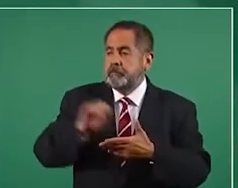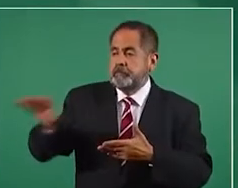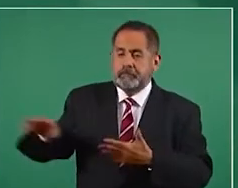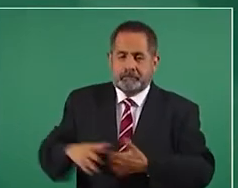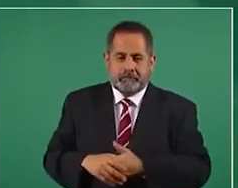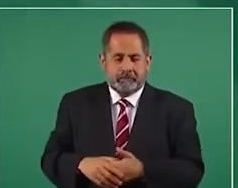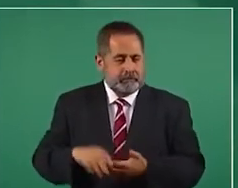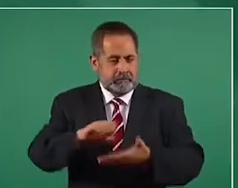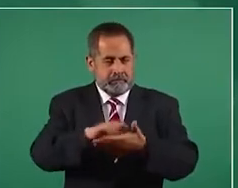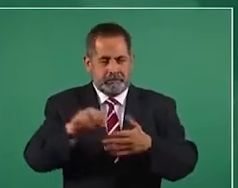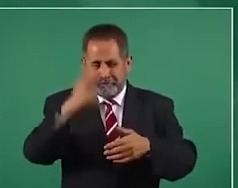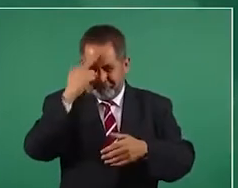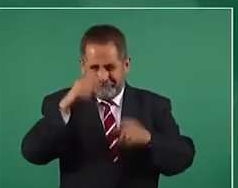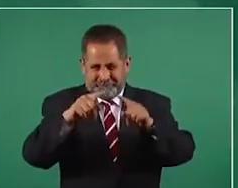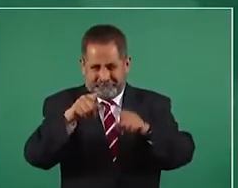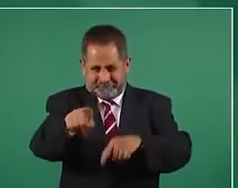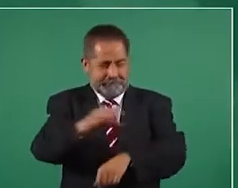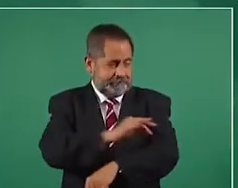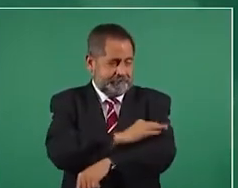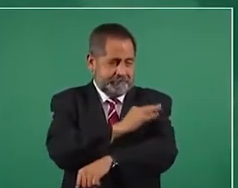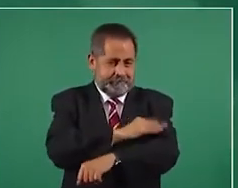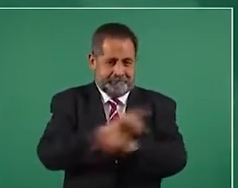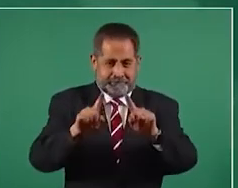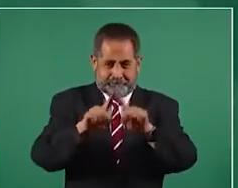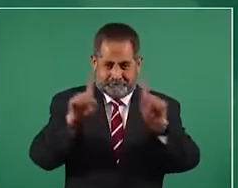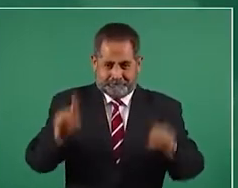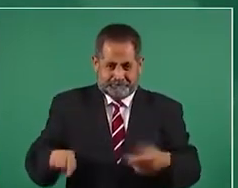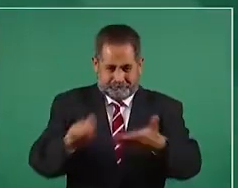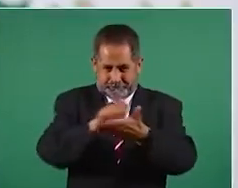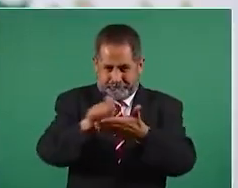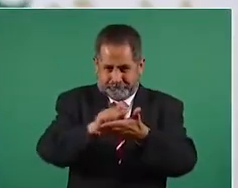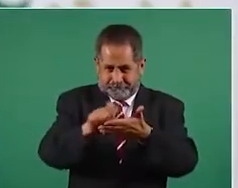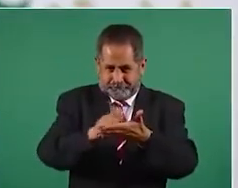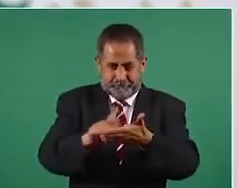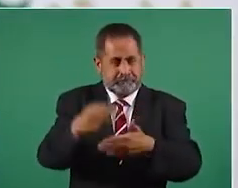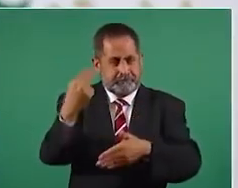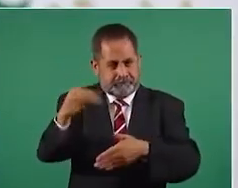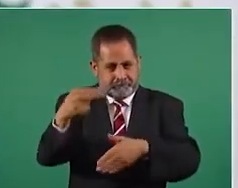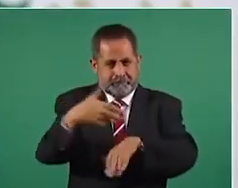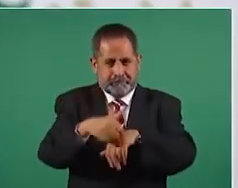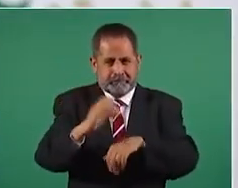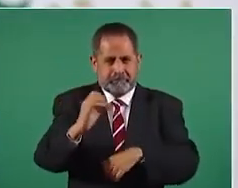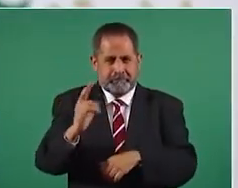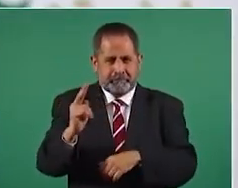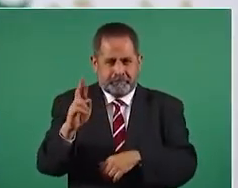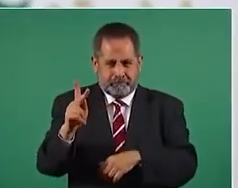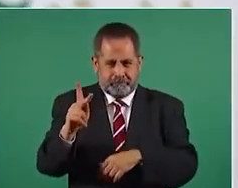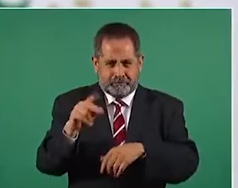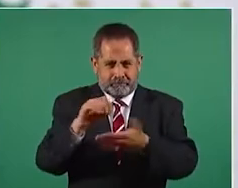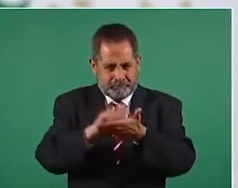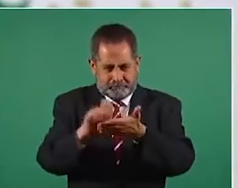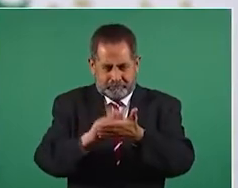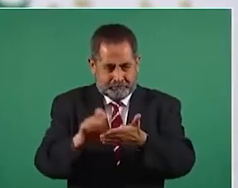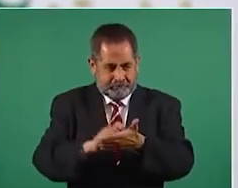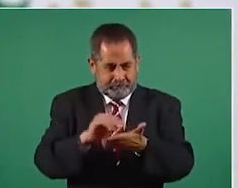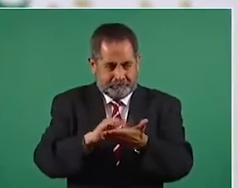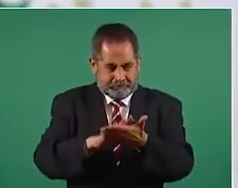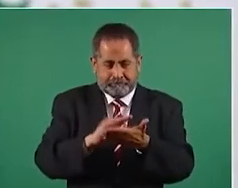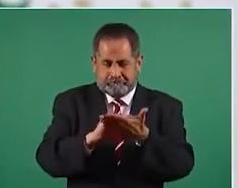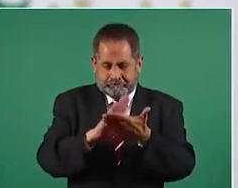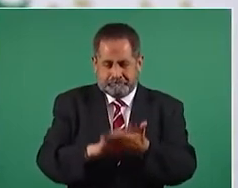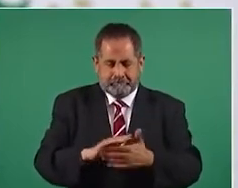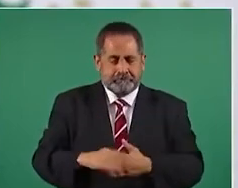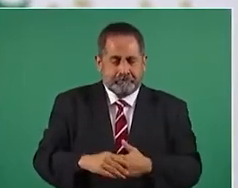una papeleta de vacunación y en papel queda impreso su nombre, su CURP y datos básicos de